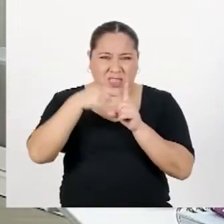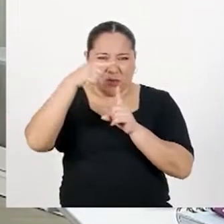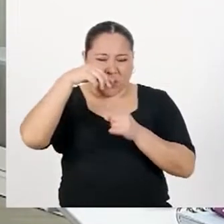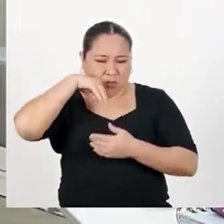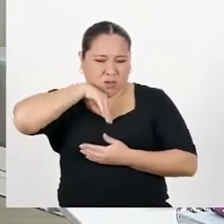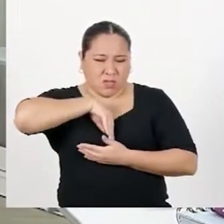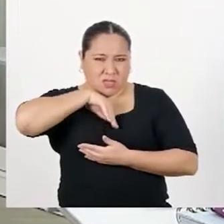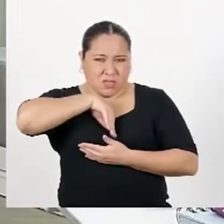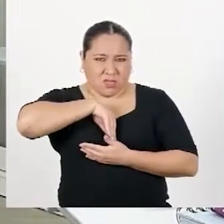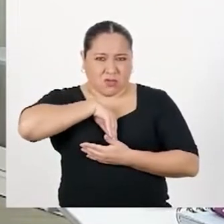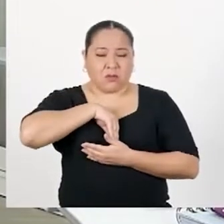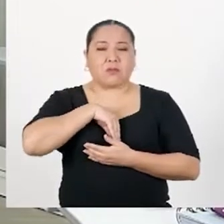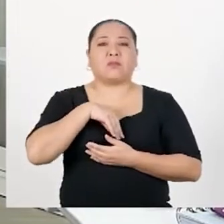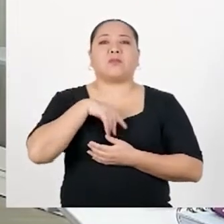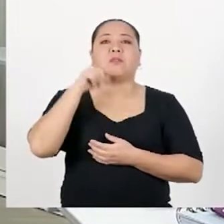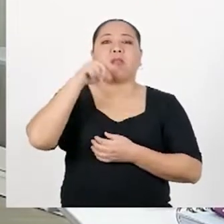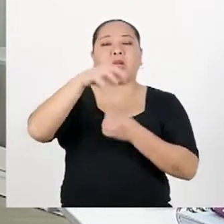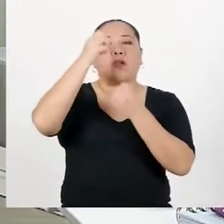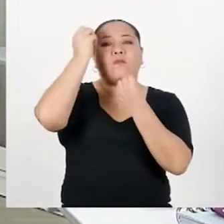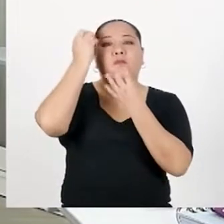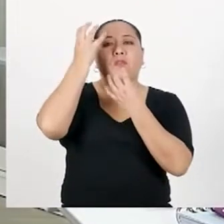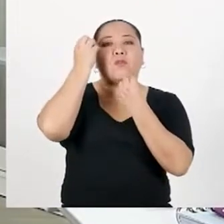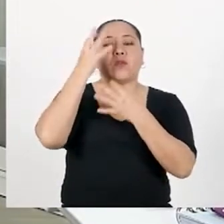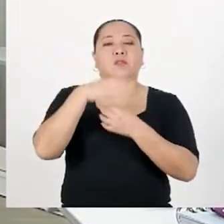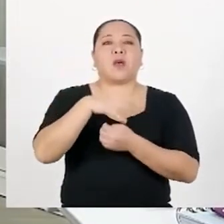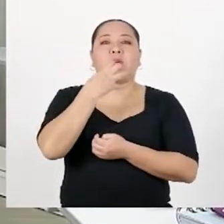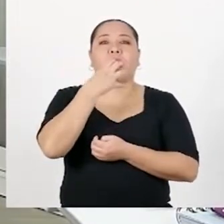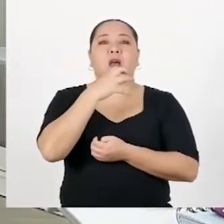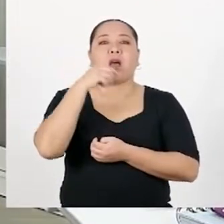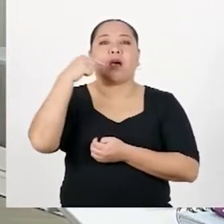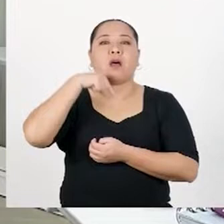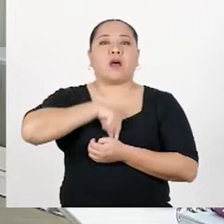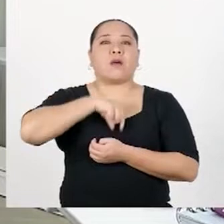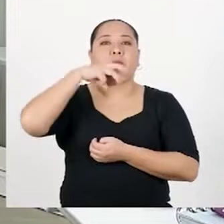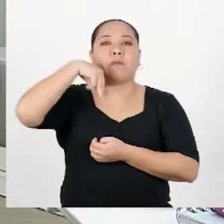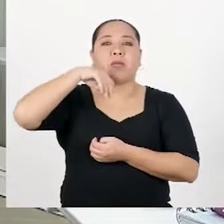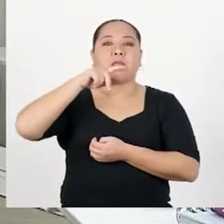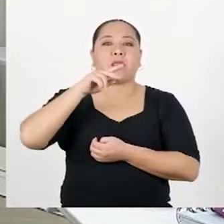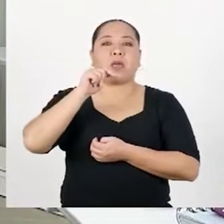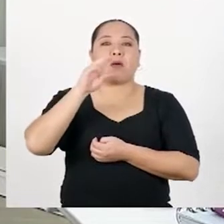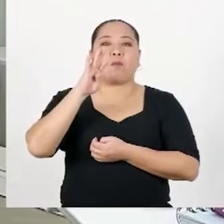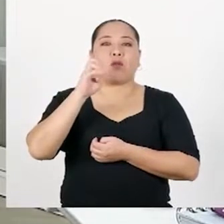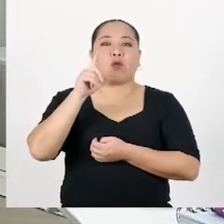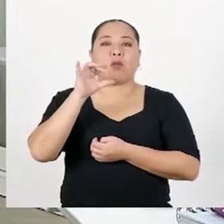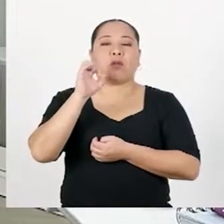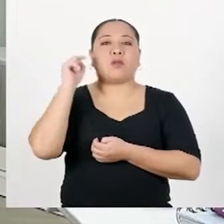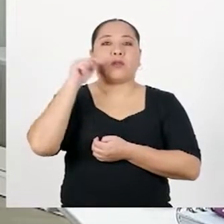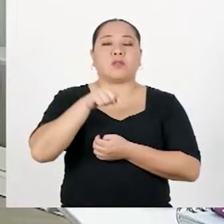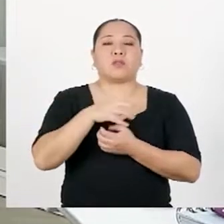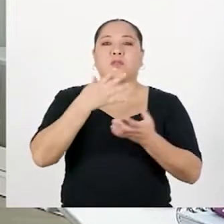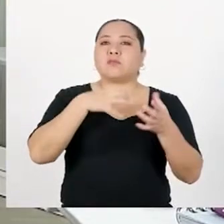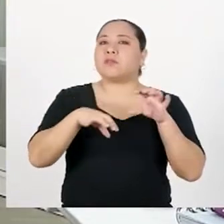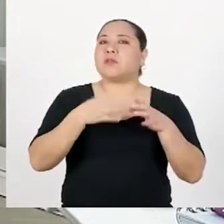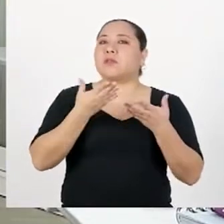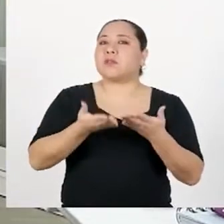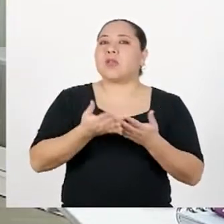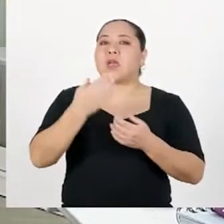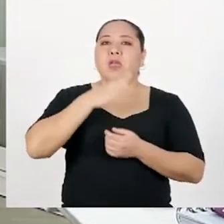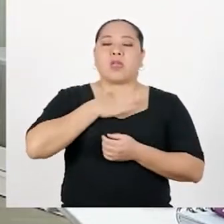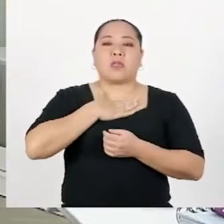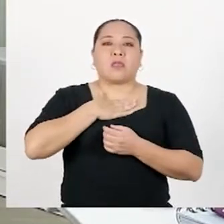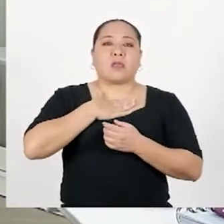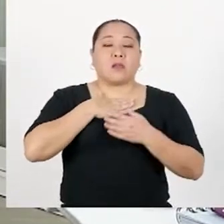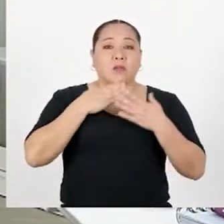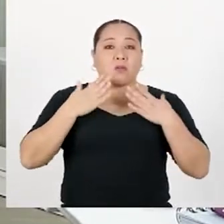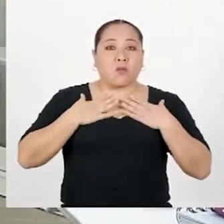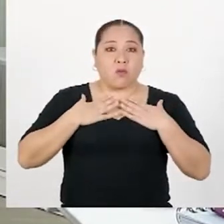corporal? Según la información, el calor metabólico es aquel que se produce en